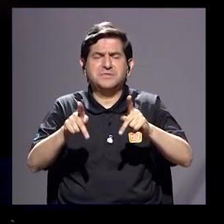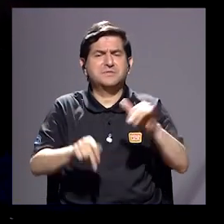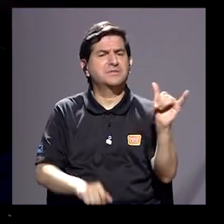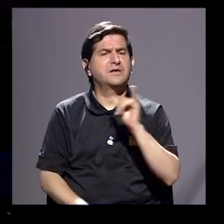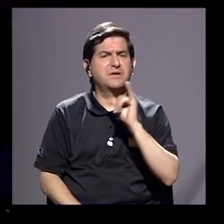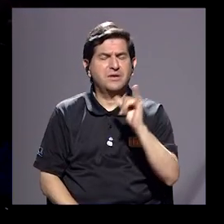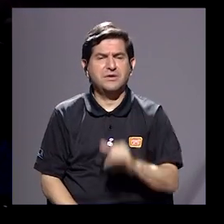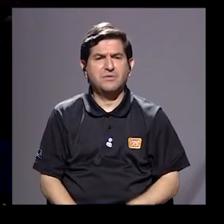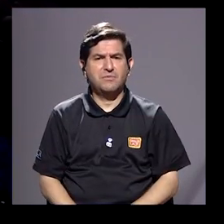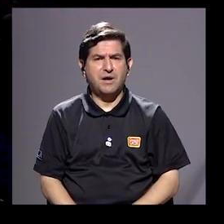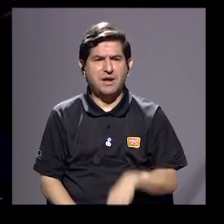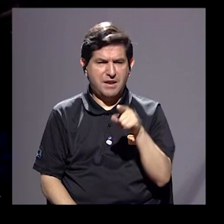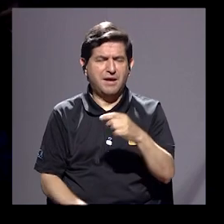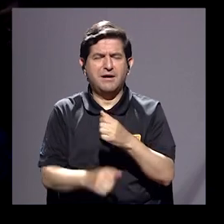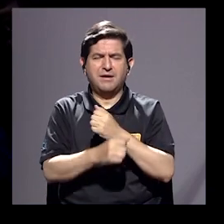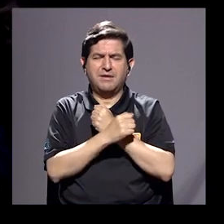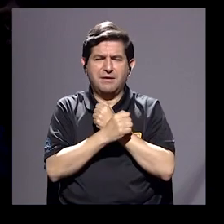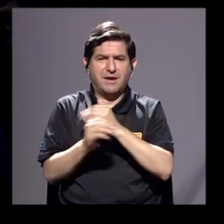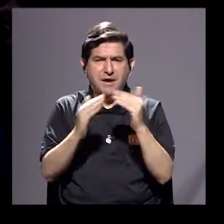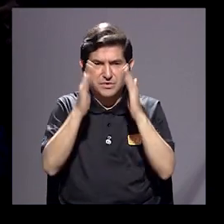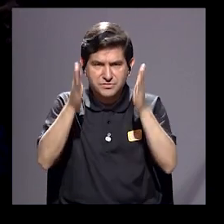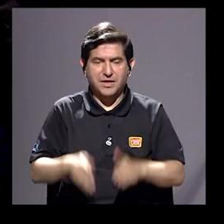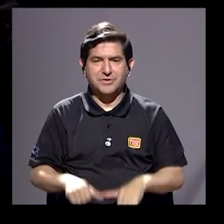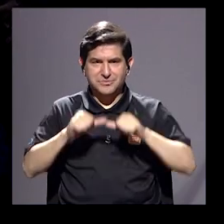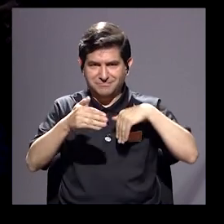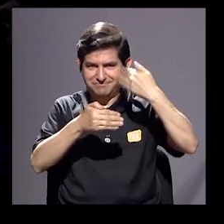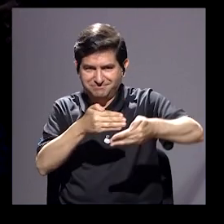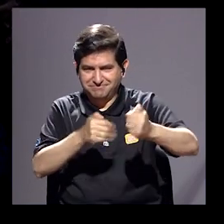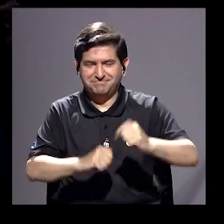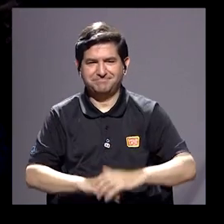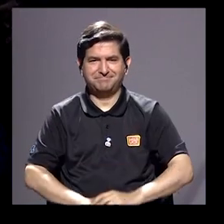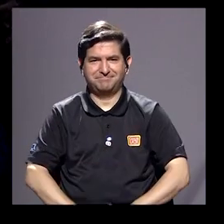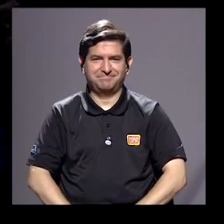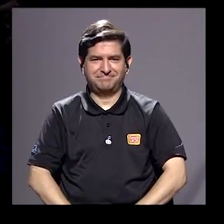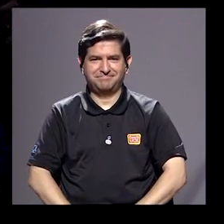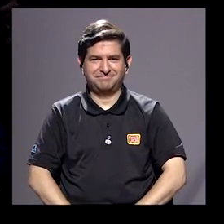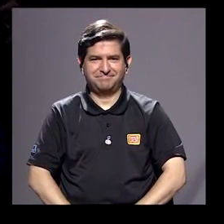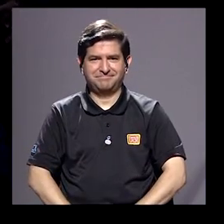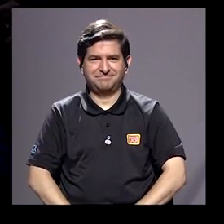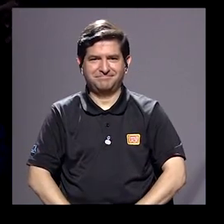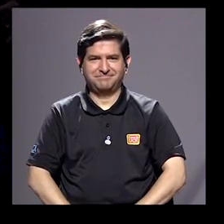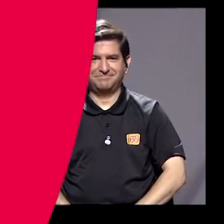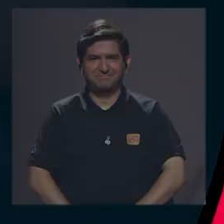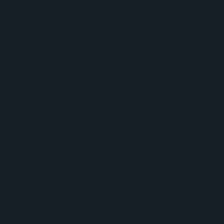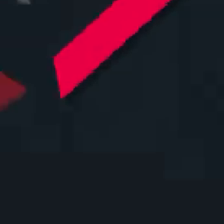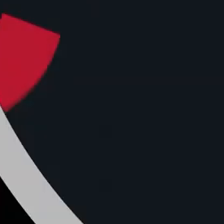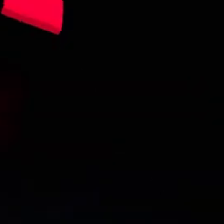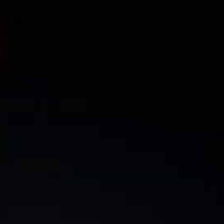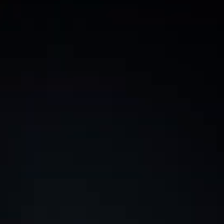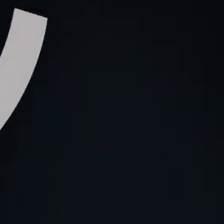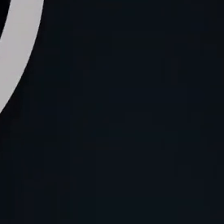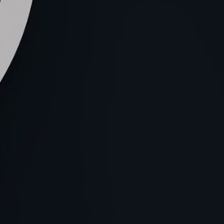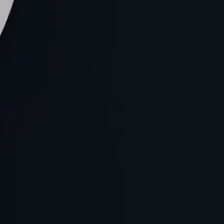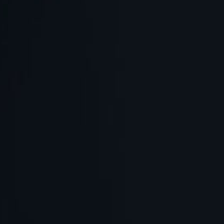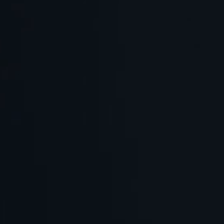también le guardaba mucho cariño en la ciudadanía ya que si regresamos no